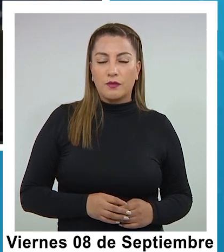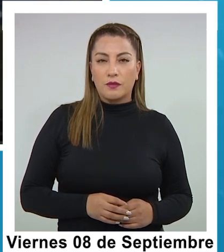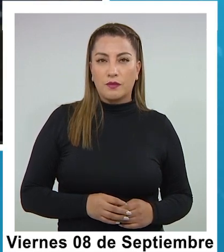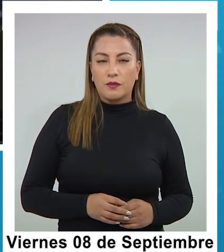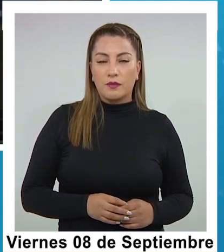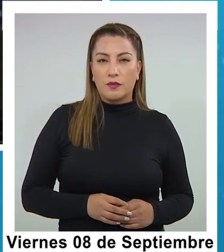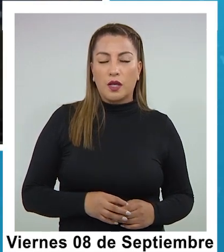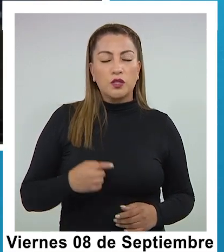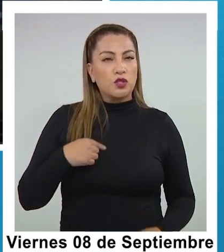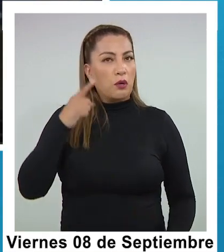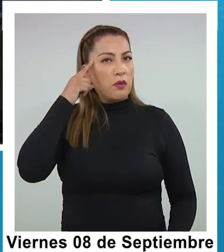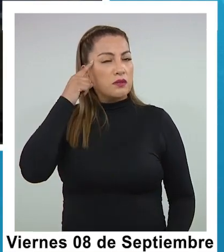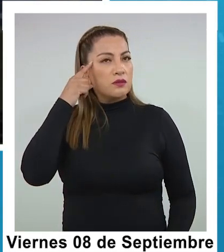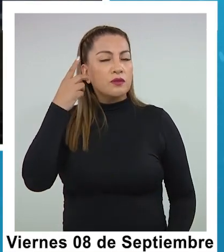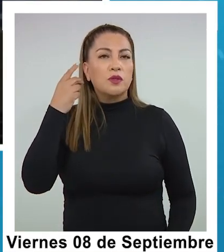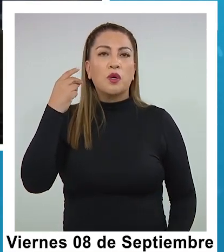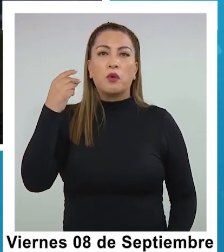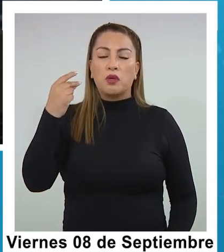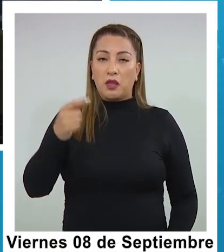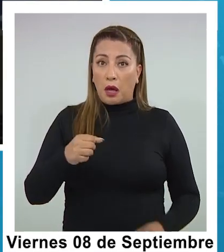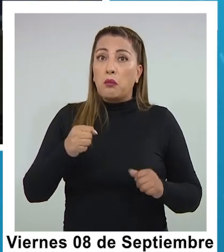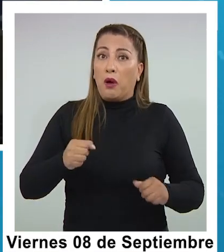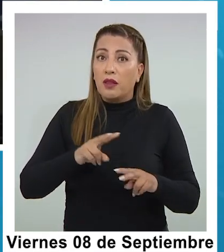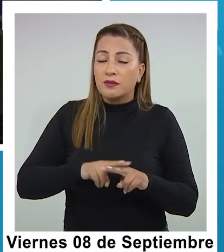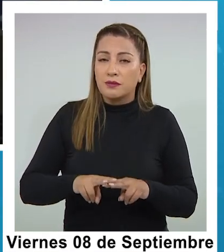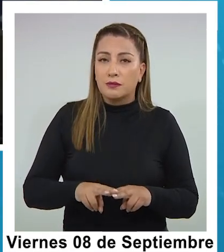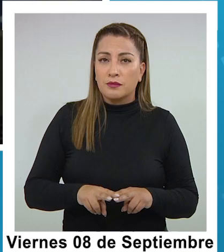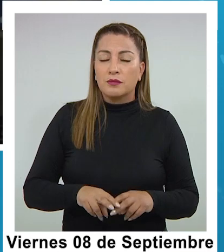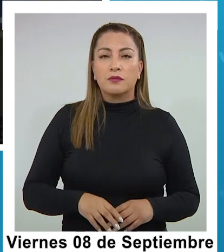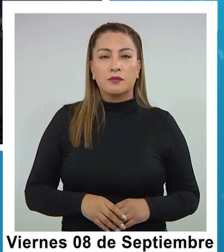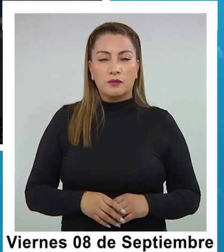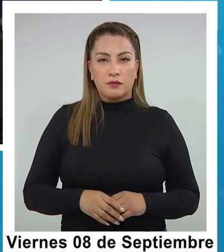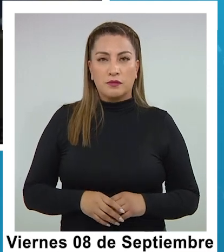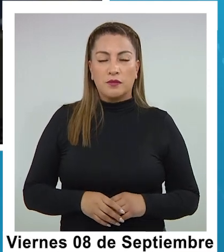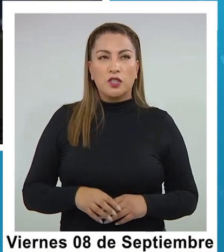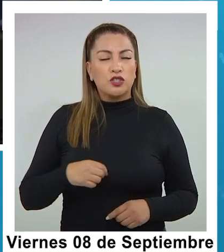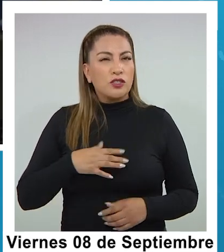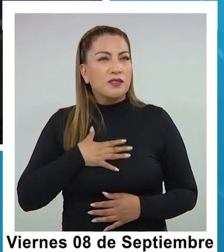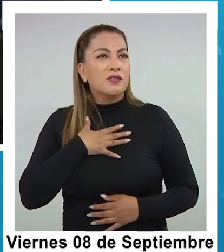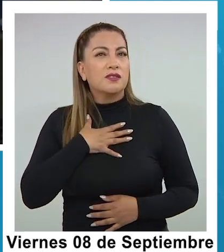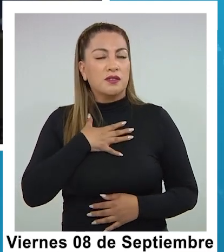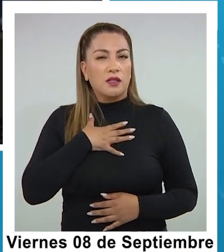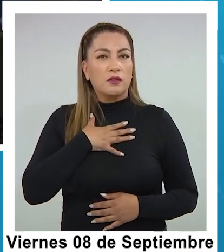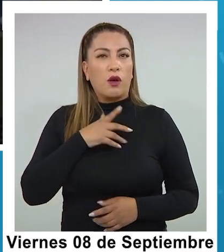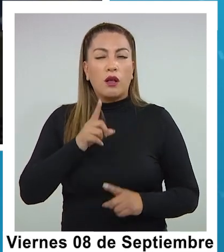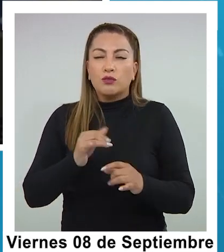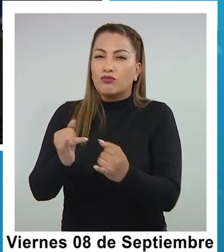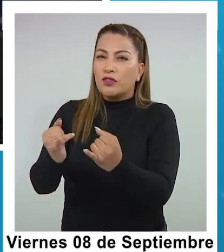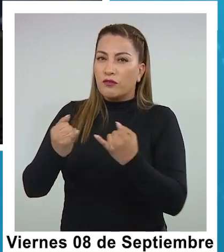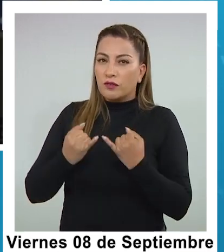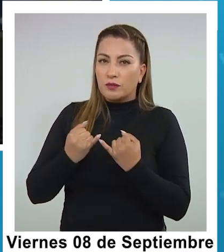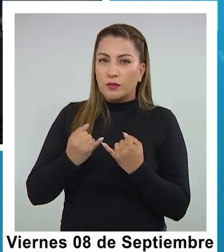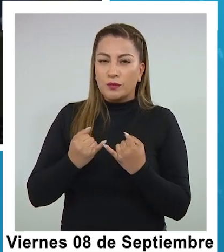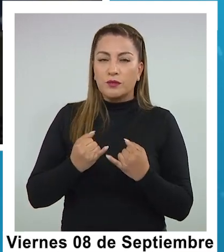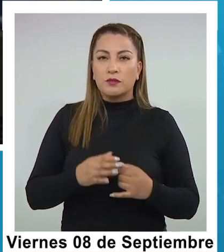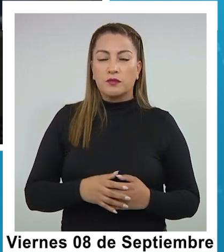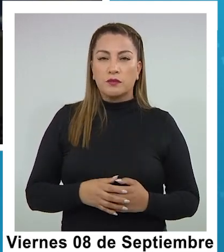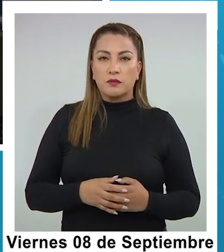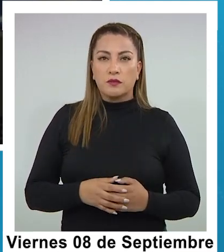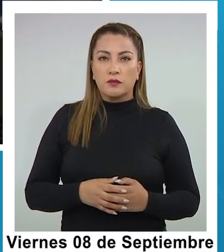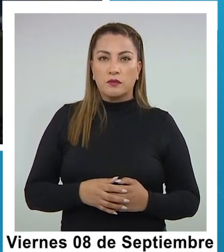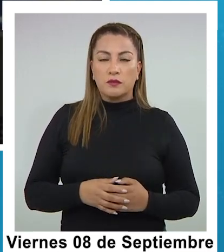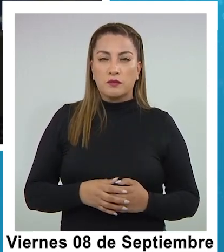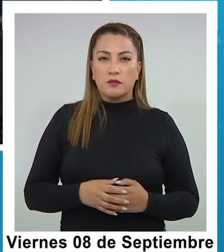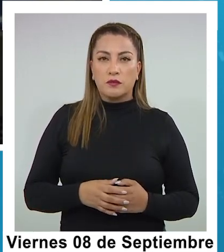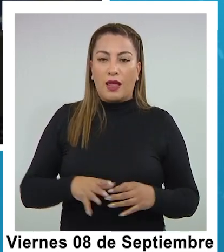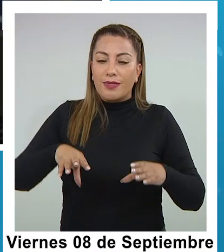Pero a mí me parece una iniciativa plausible. Tengo la sensación de que la información está